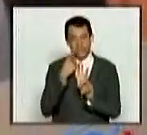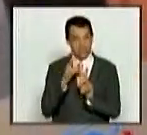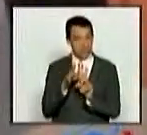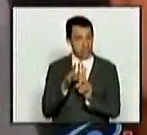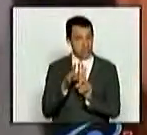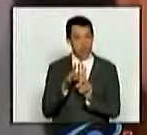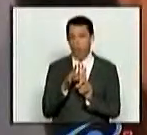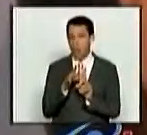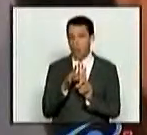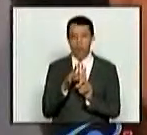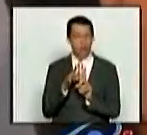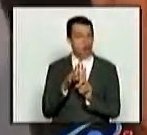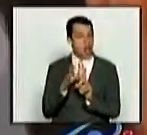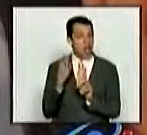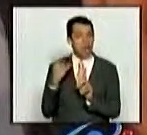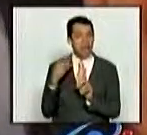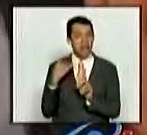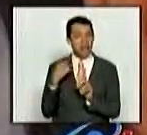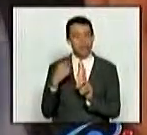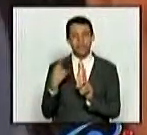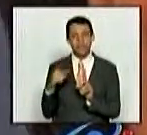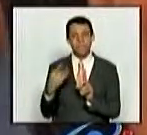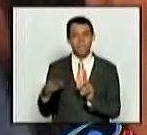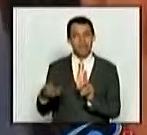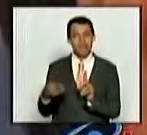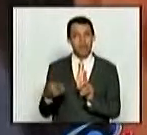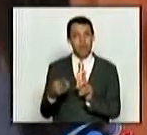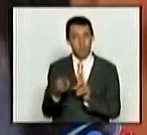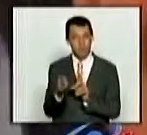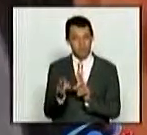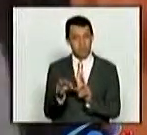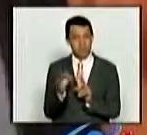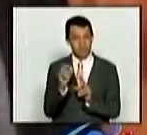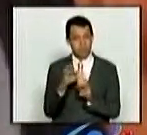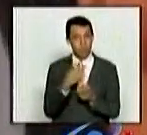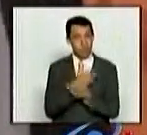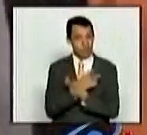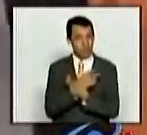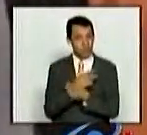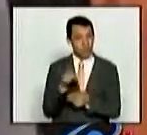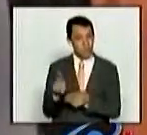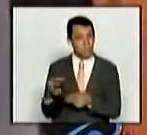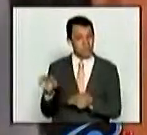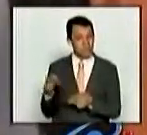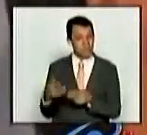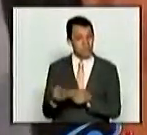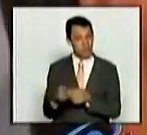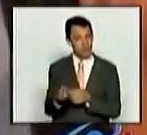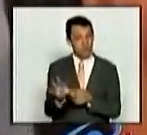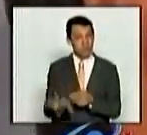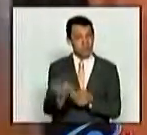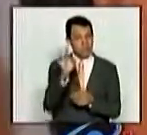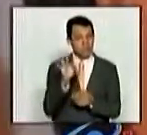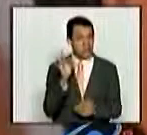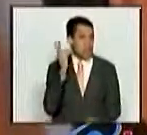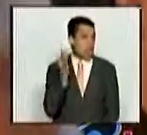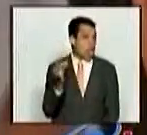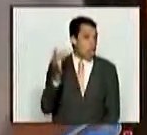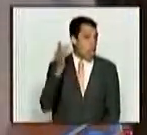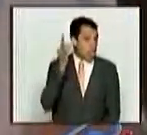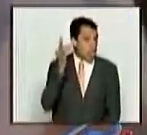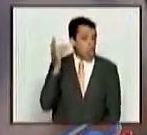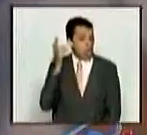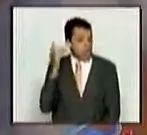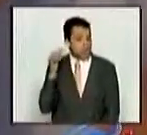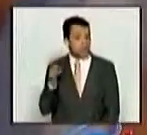hacían con espinas de peces, pero se ha investigado mucho. Lo que pasa es que, perdónenme en el comentario,